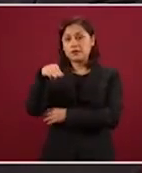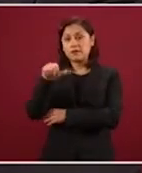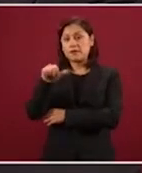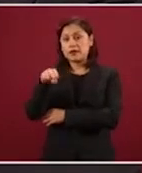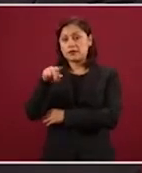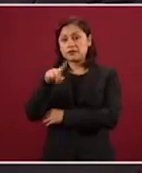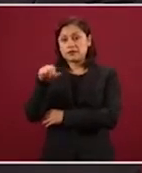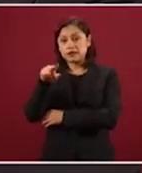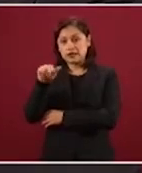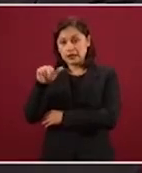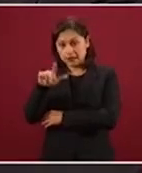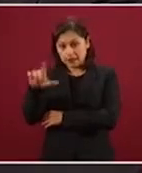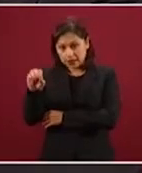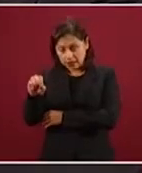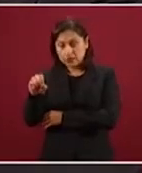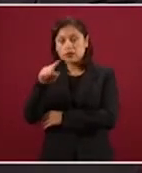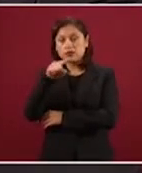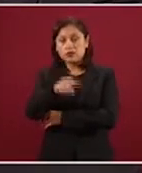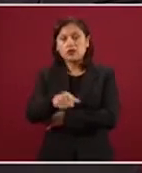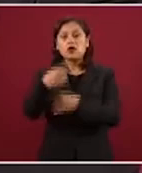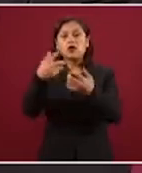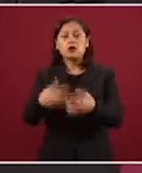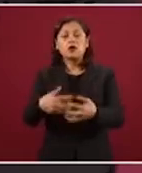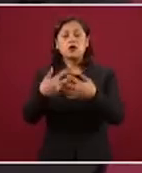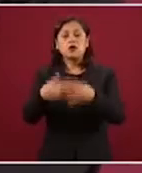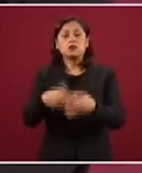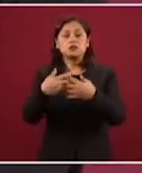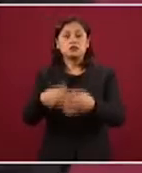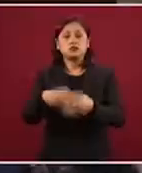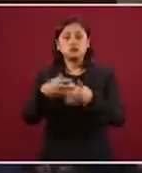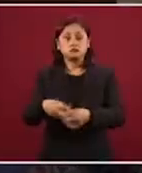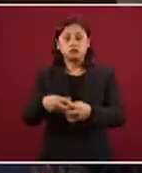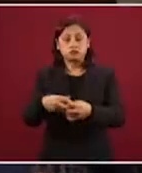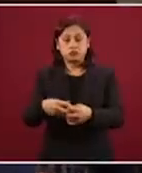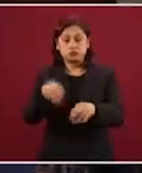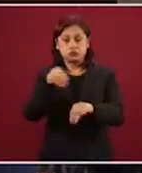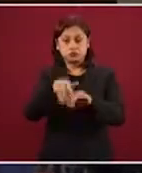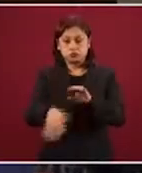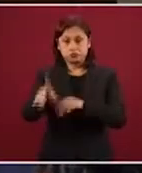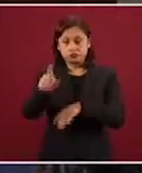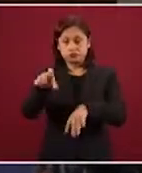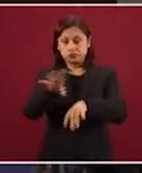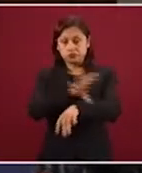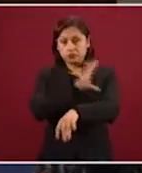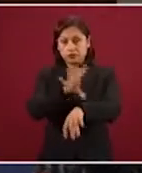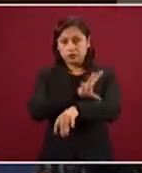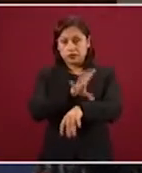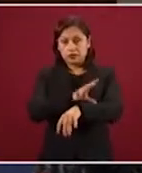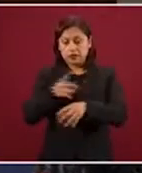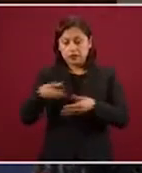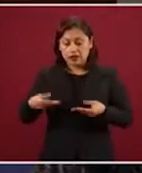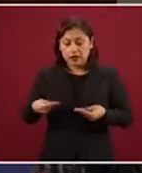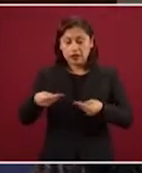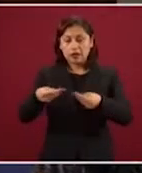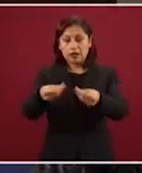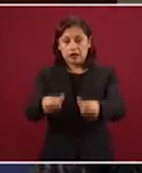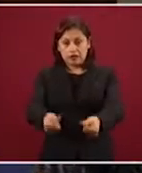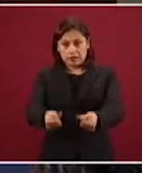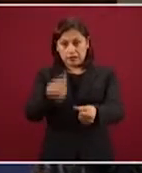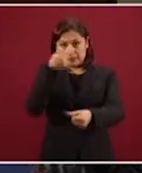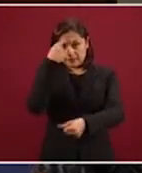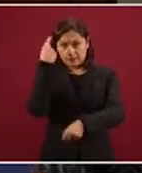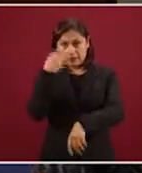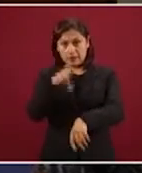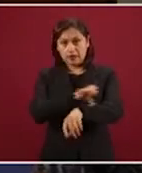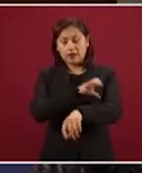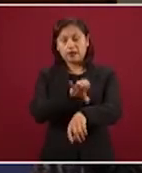y solo en adquisición de gas para la generación de energía eléctrica, este año